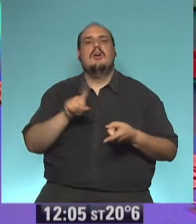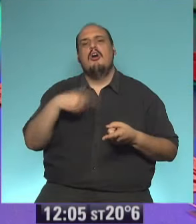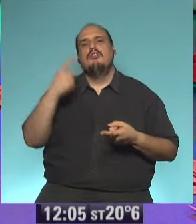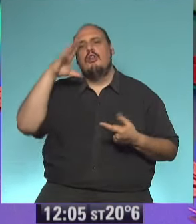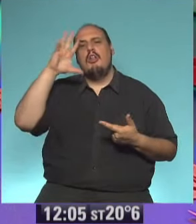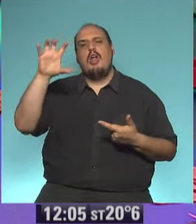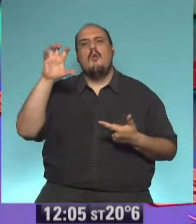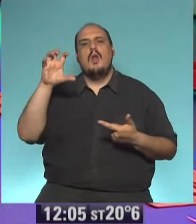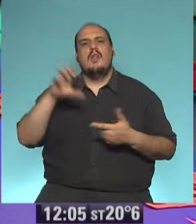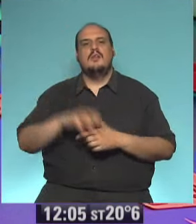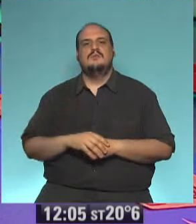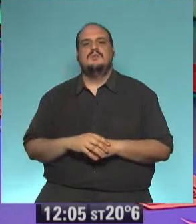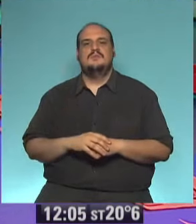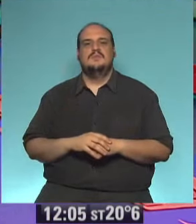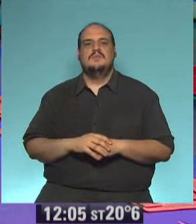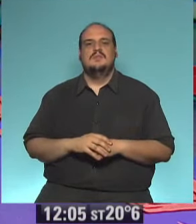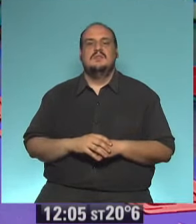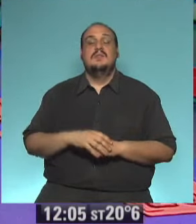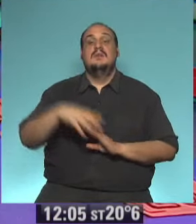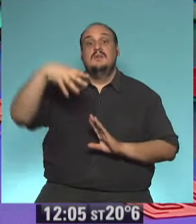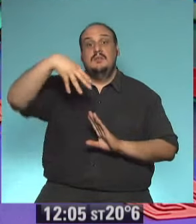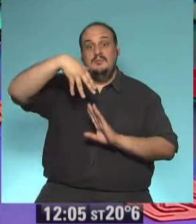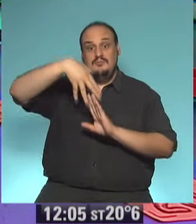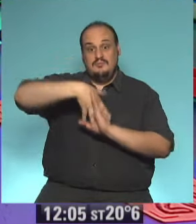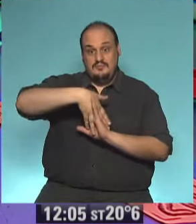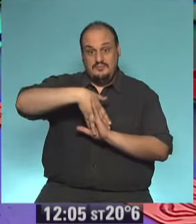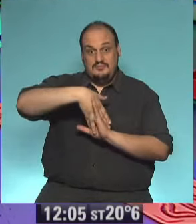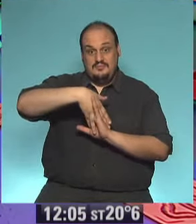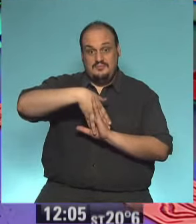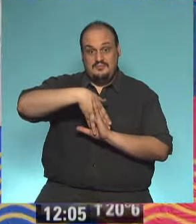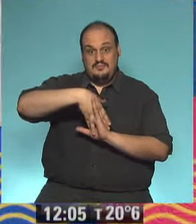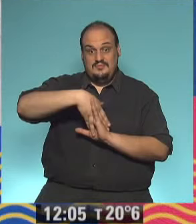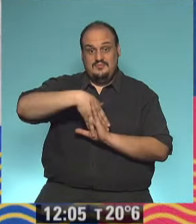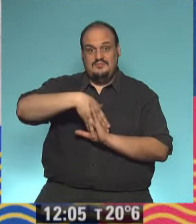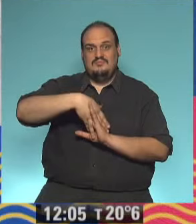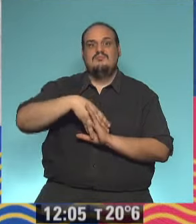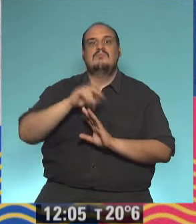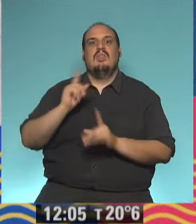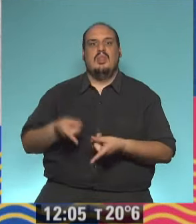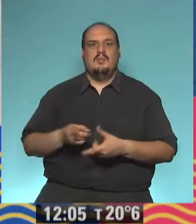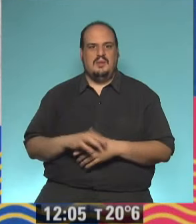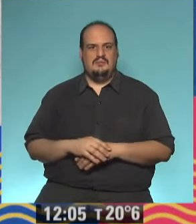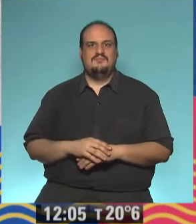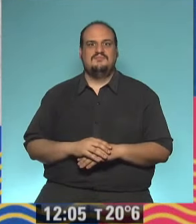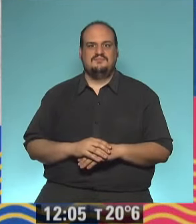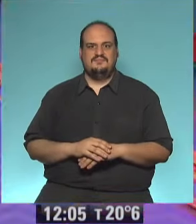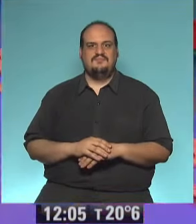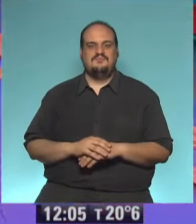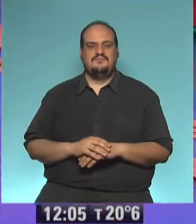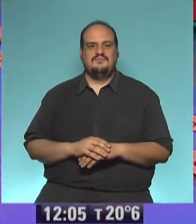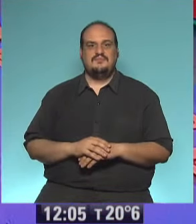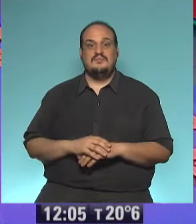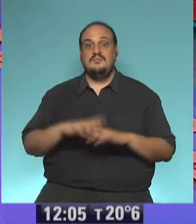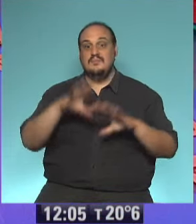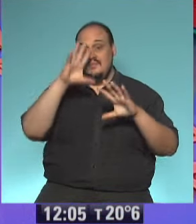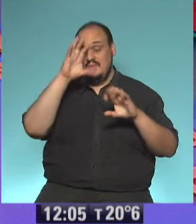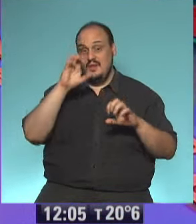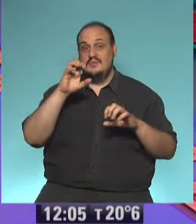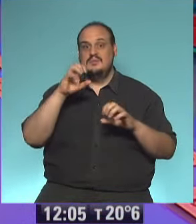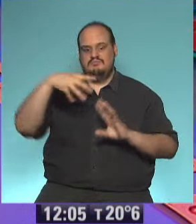Uy, qué bueno. Me encanta para tenemos recordar. Tenemos acá el álbum. Yo estuve ahí haciendo mi pieza de ajedrez. Espectacular, claro. Que recuerden que las